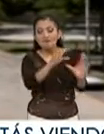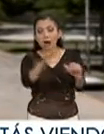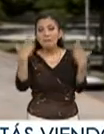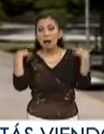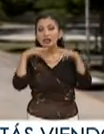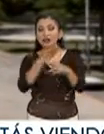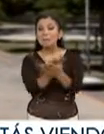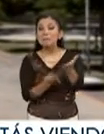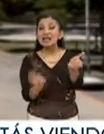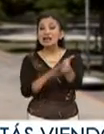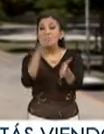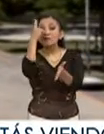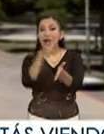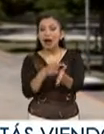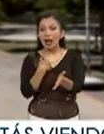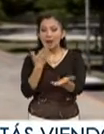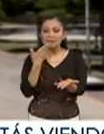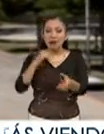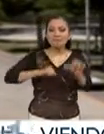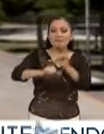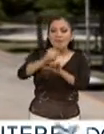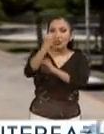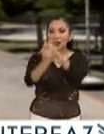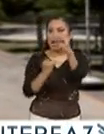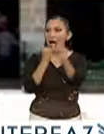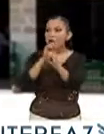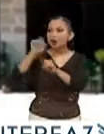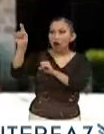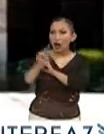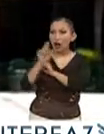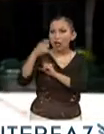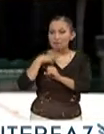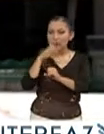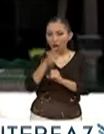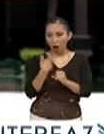de docentes bilingües para fortalecer la movilidad internacional